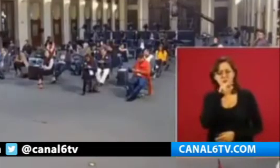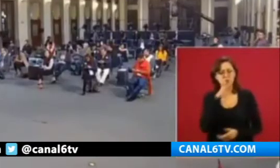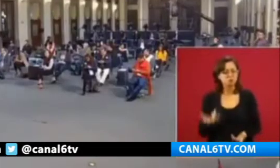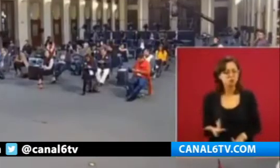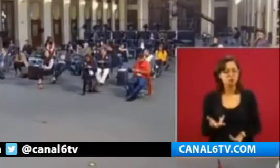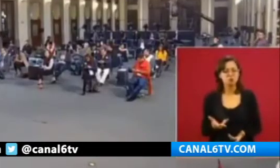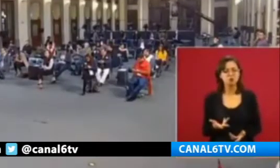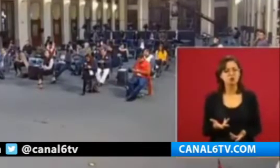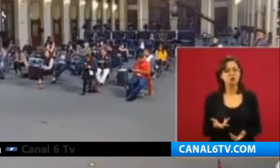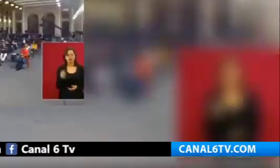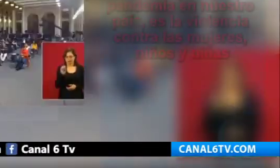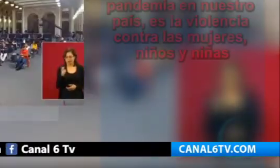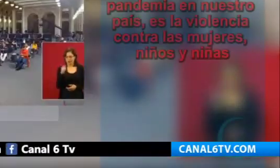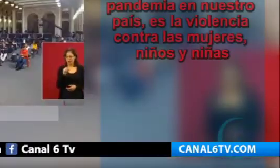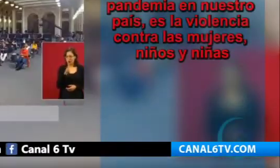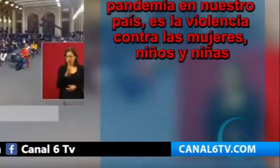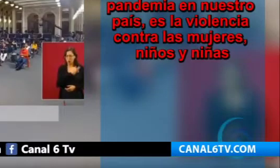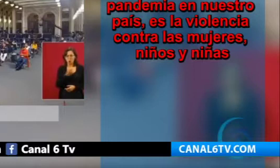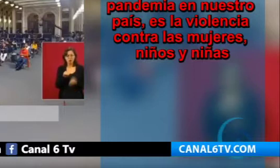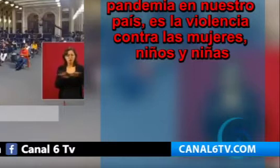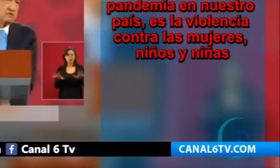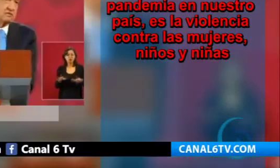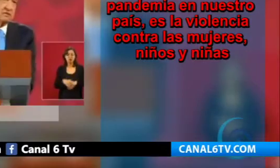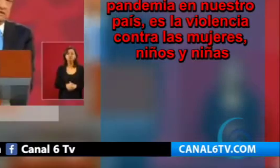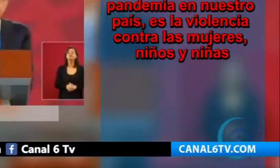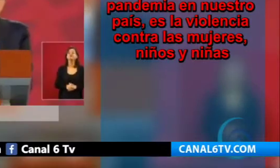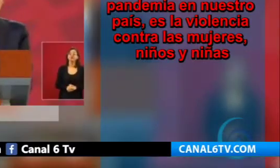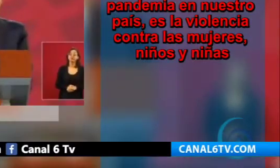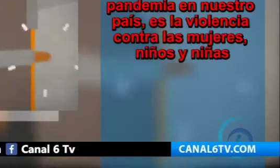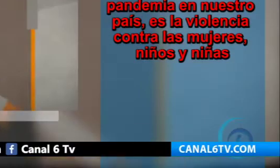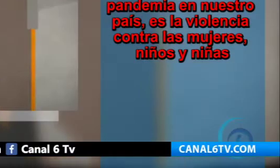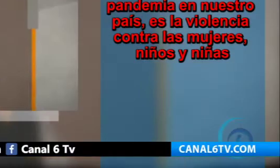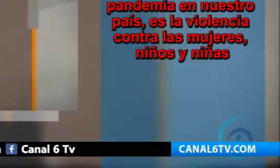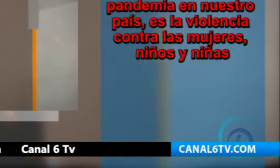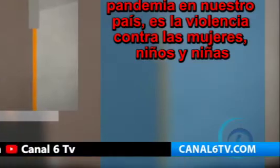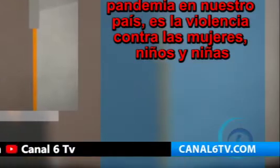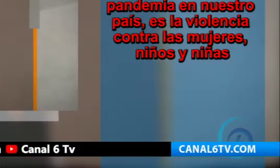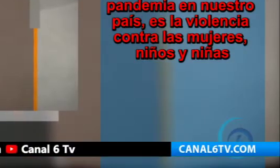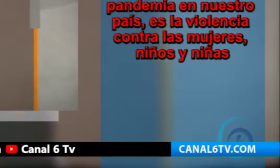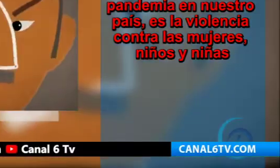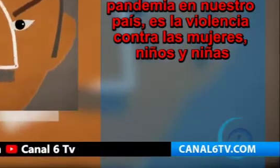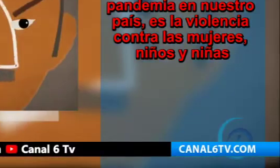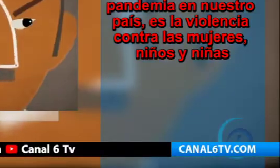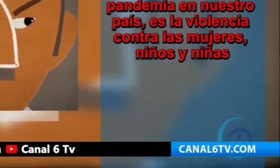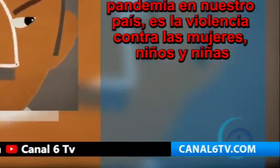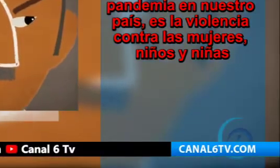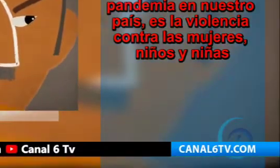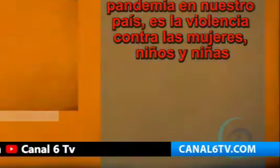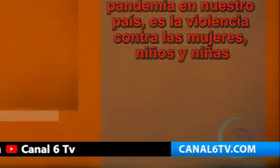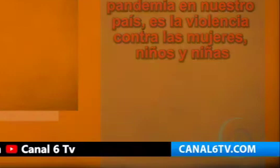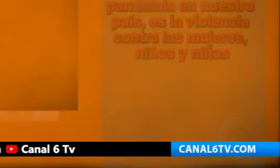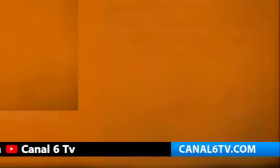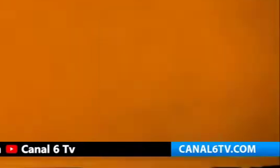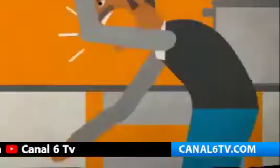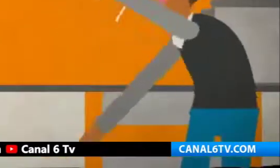presidente Andrés Manuel López Obrador reconocer que sí hay otra pandemia en nuestro país. Es la violencia contra las mujeres, niños y niñas, y se